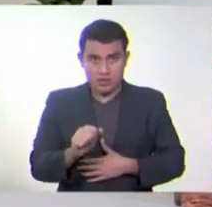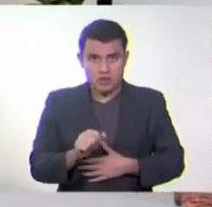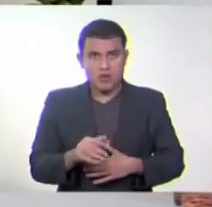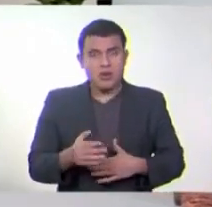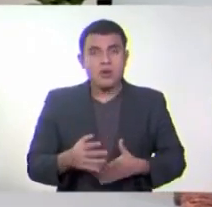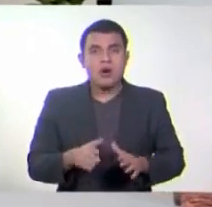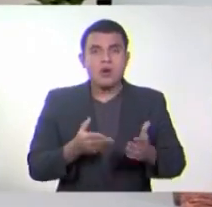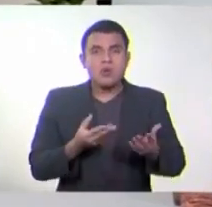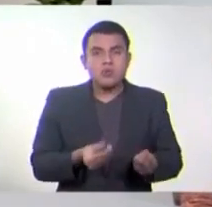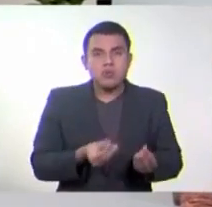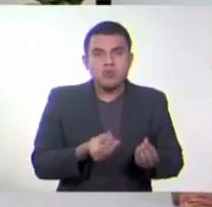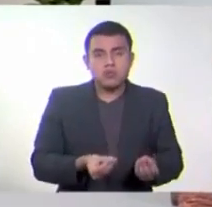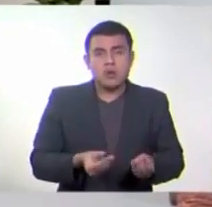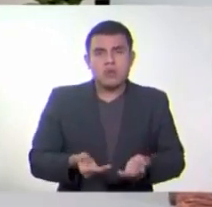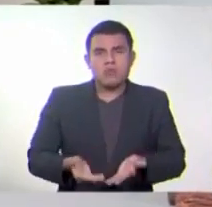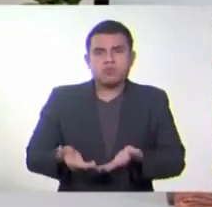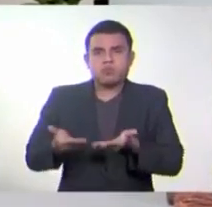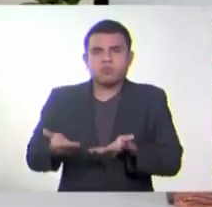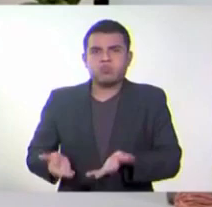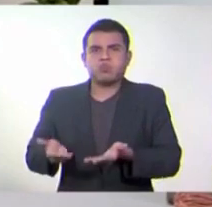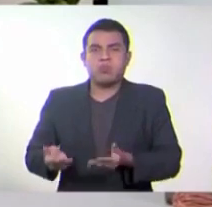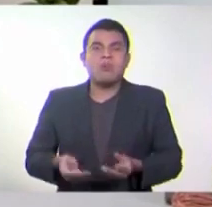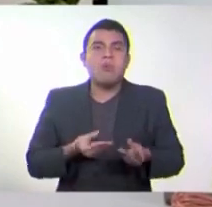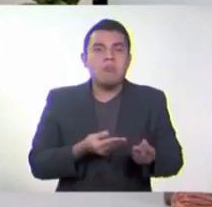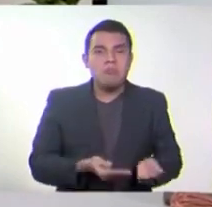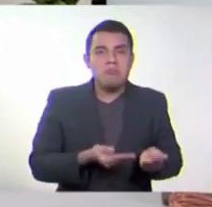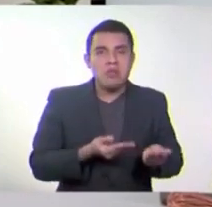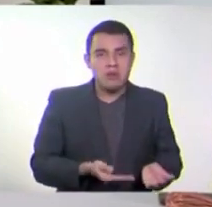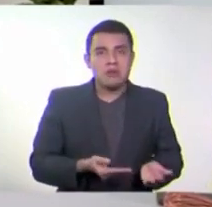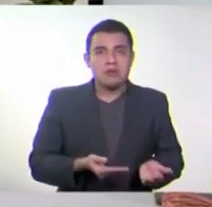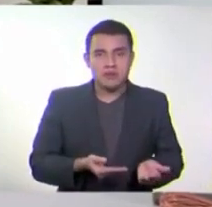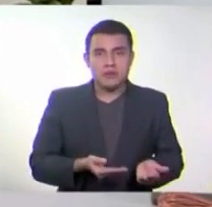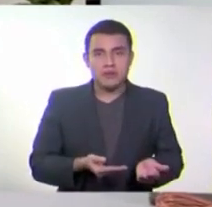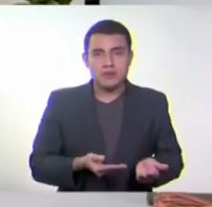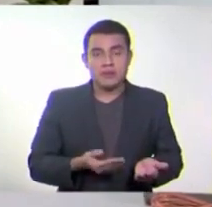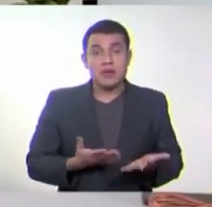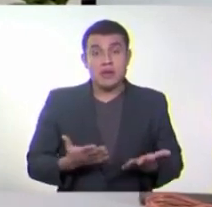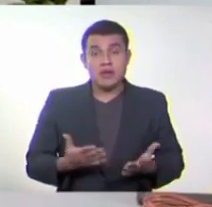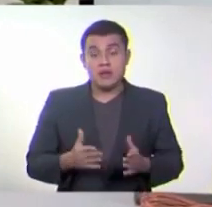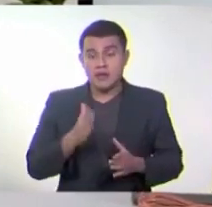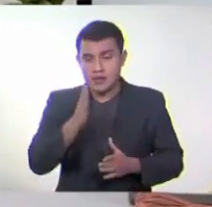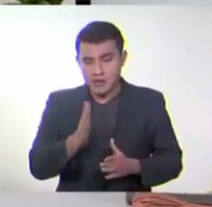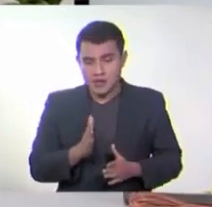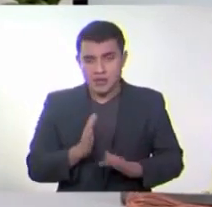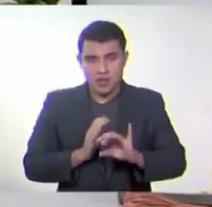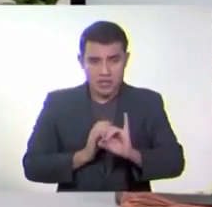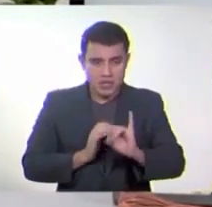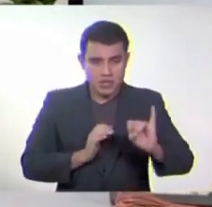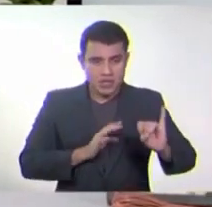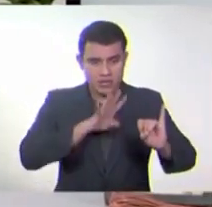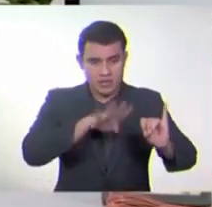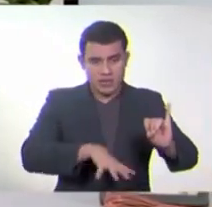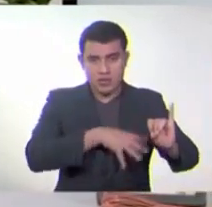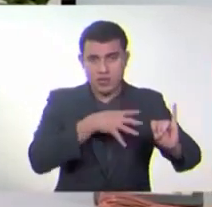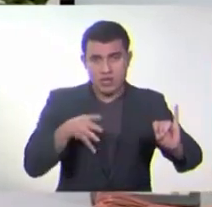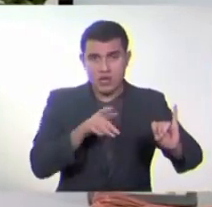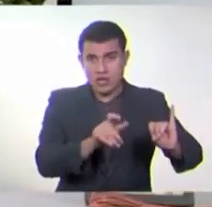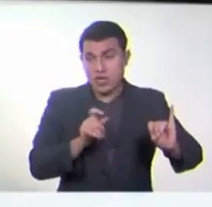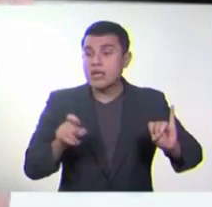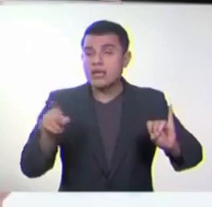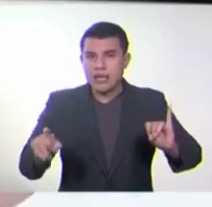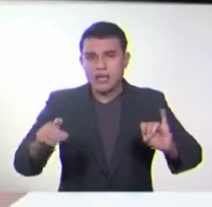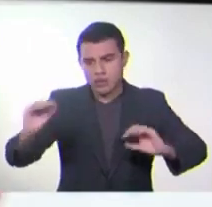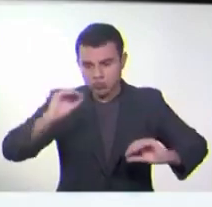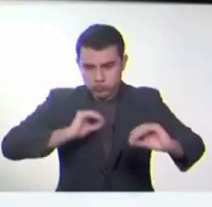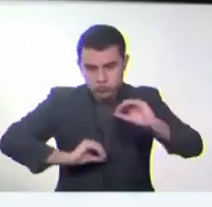livianos a los más pesados. Los más livianos los colocaba al lado izquierdo de una tabla que él había elaborado